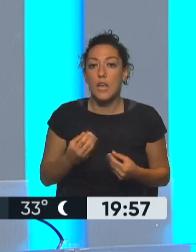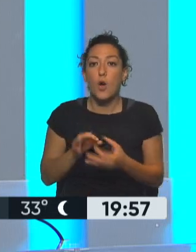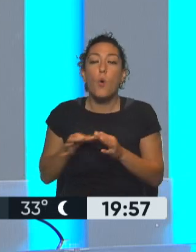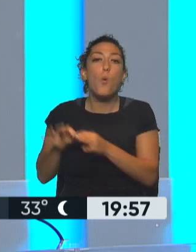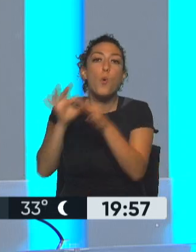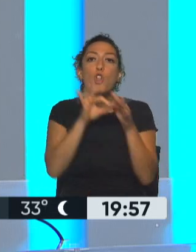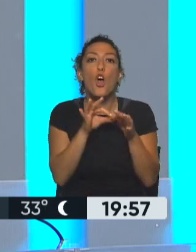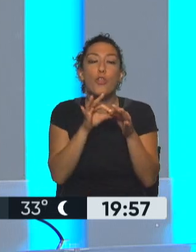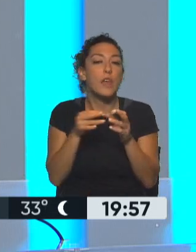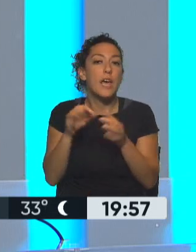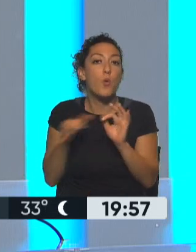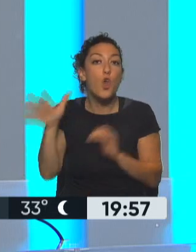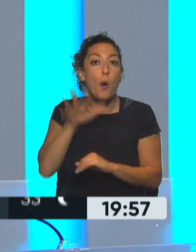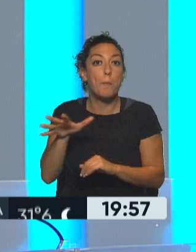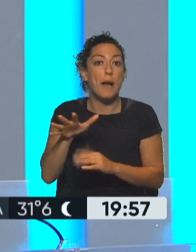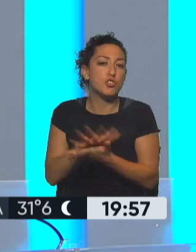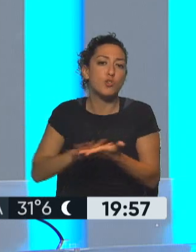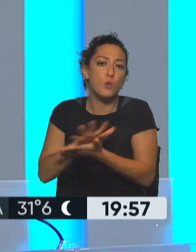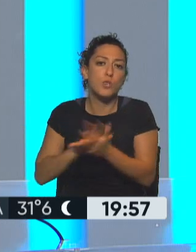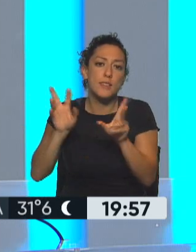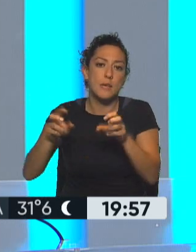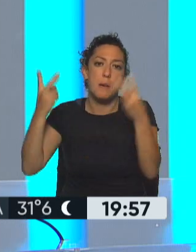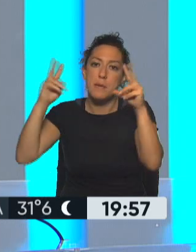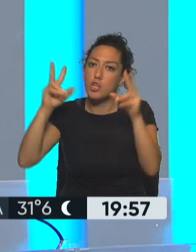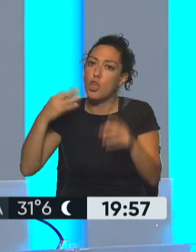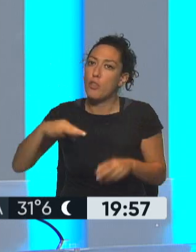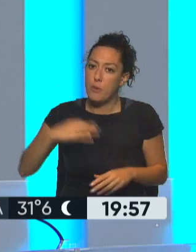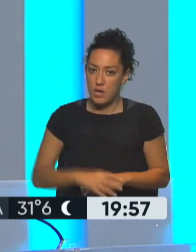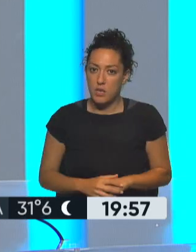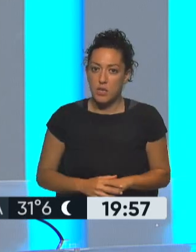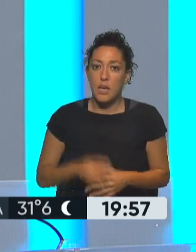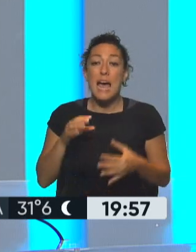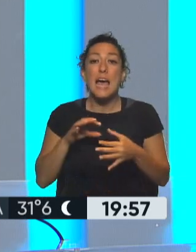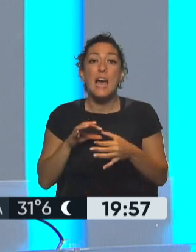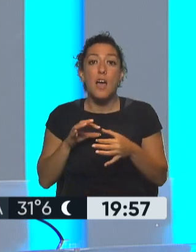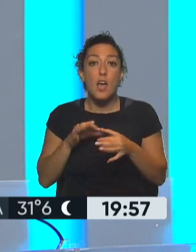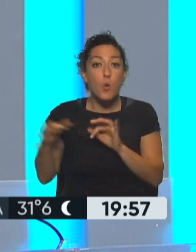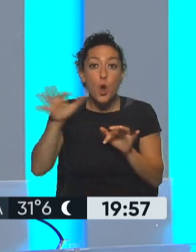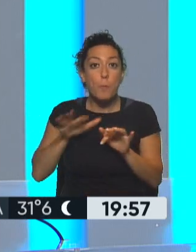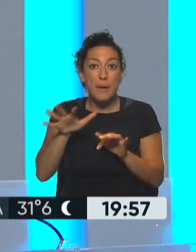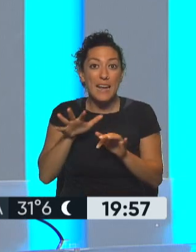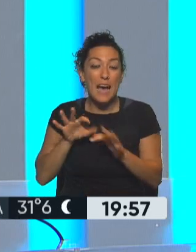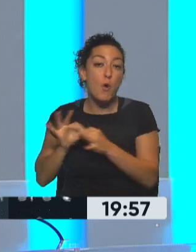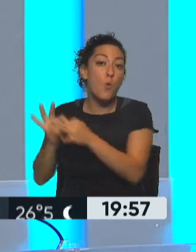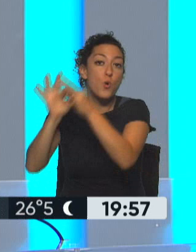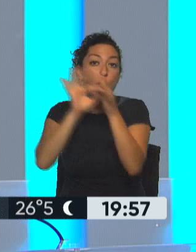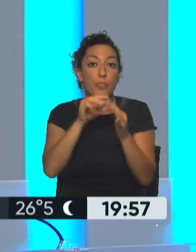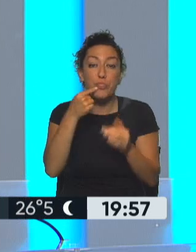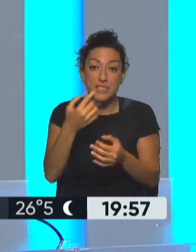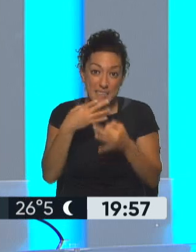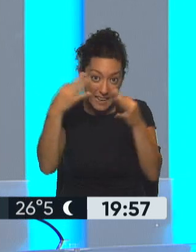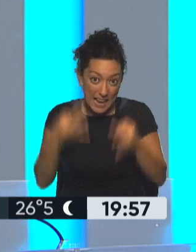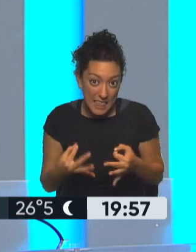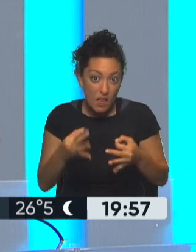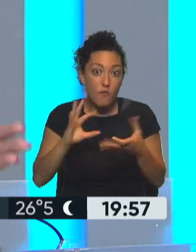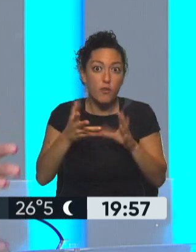Europea que tiene que resolver la cuestión migratoria Qué dijeron desde la Unión Europea Bueno en realidad la situación de